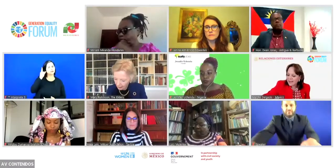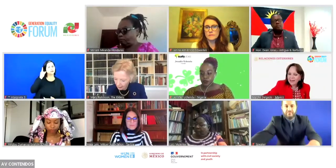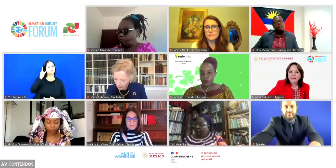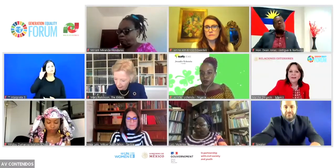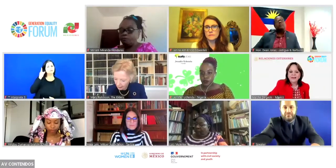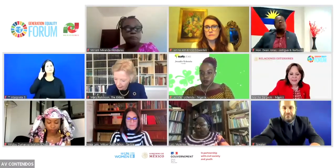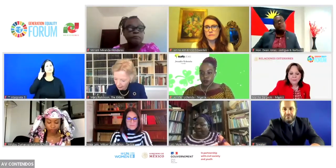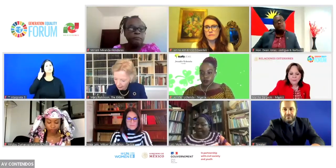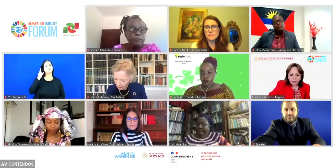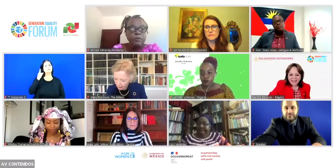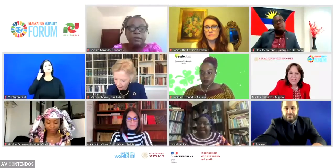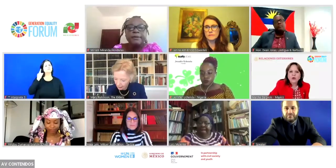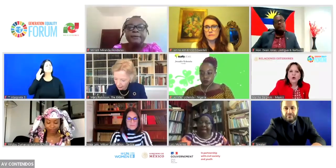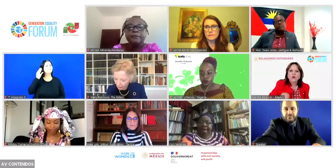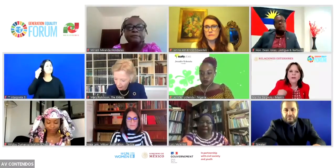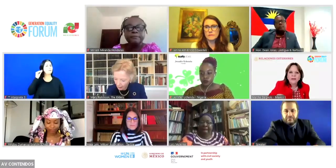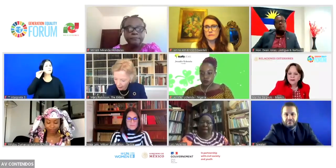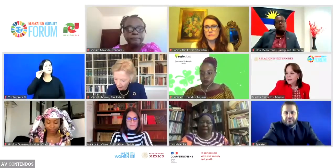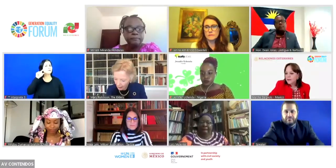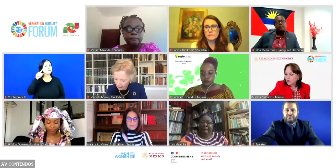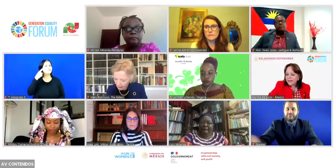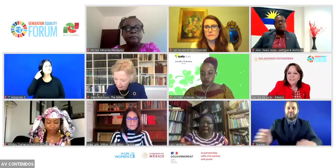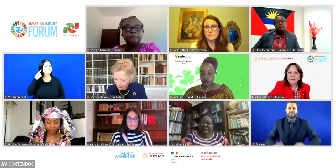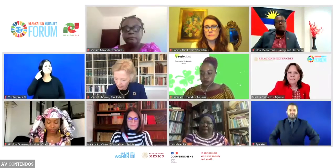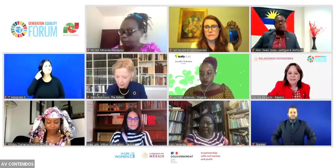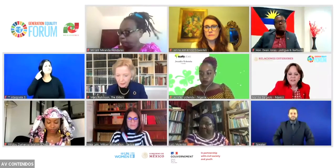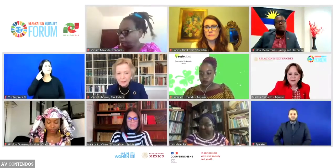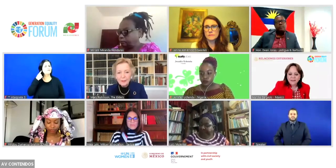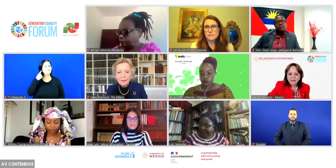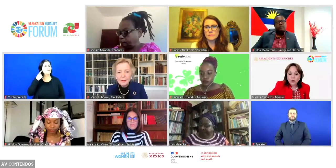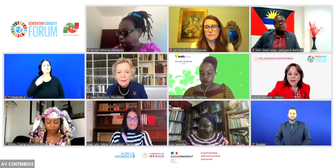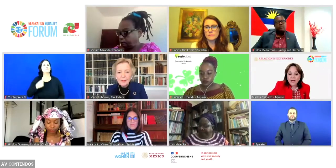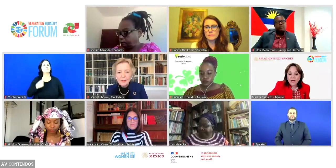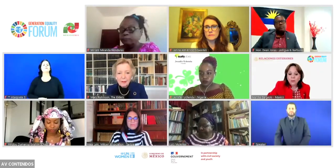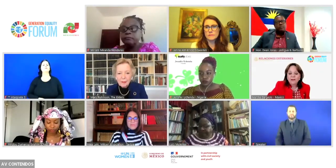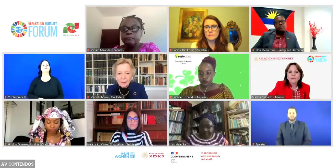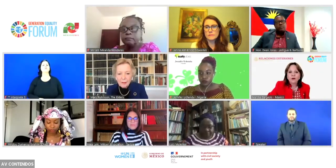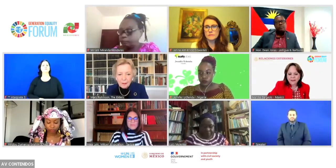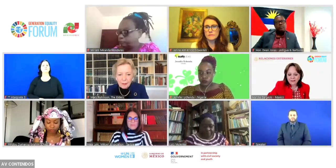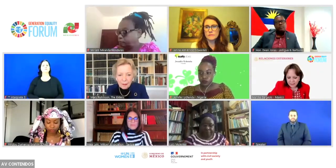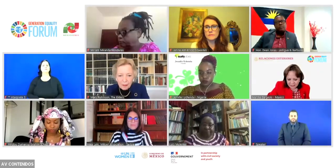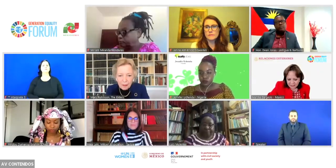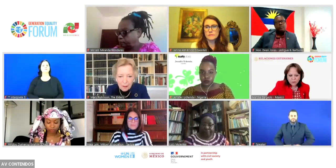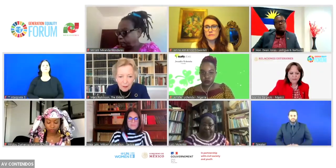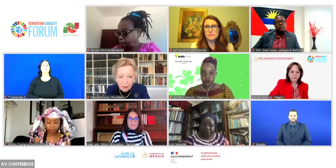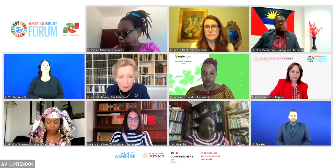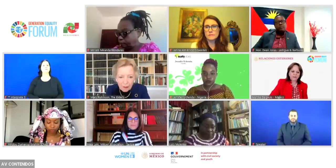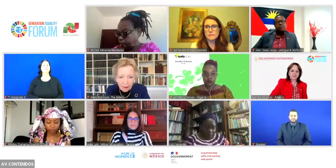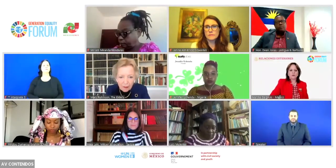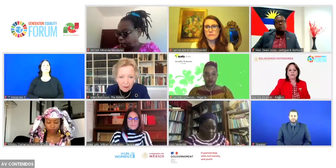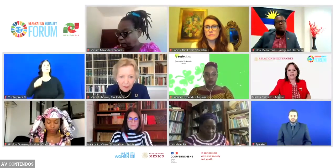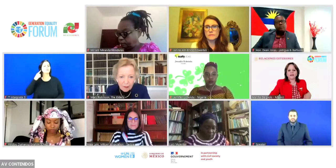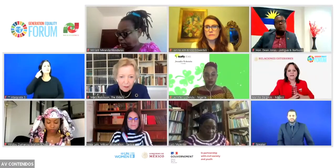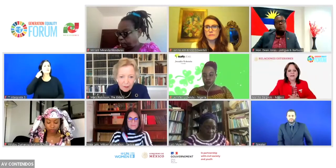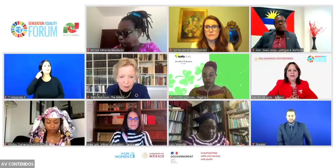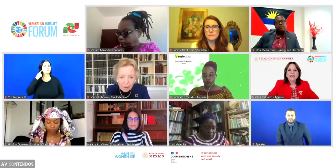posibilidad de poder incluir todas las perspectivas en una nueva forma de diseño de esas políticas